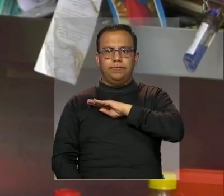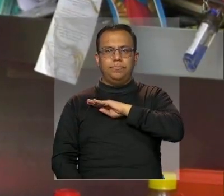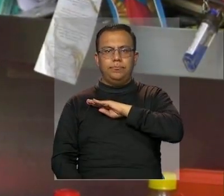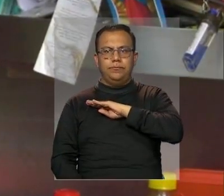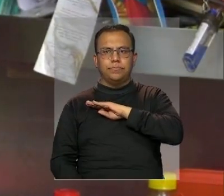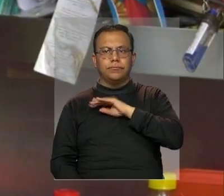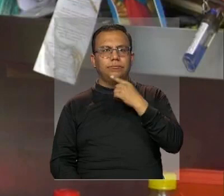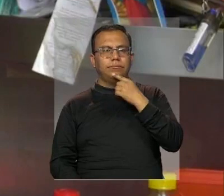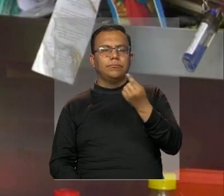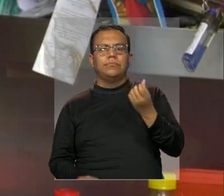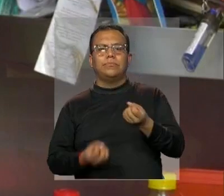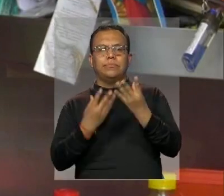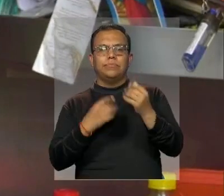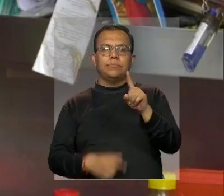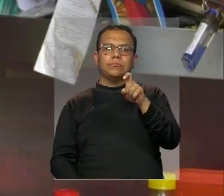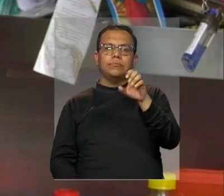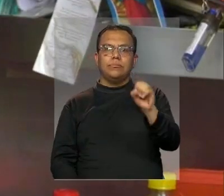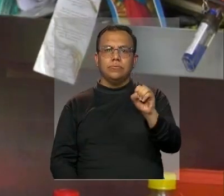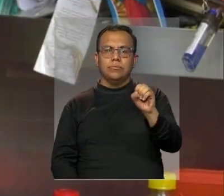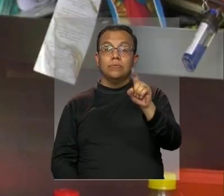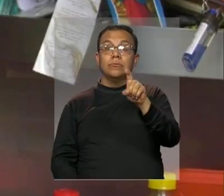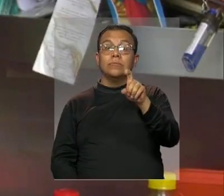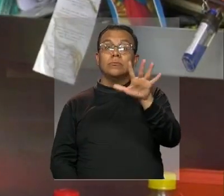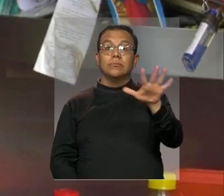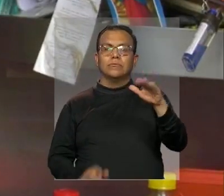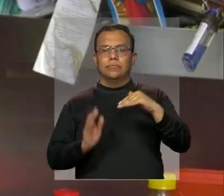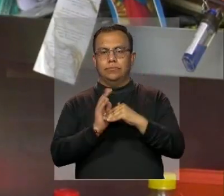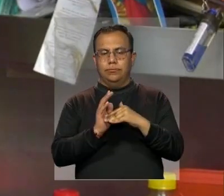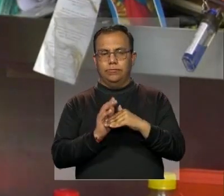él lo colocó en 65.000 pesos.